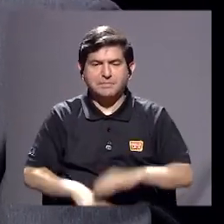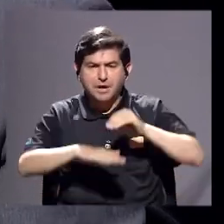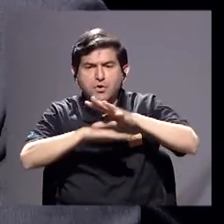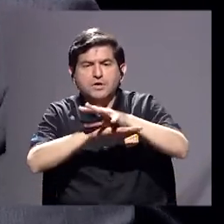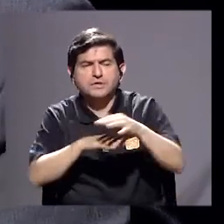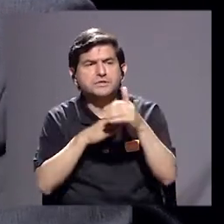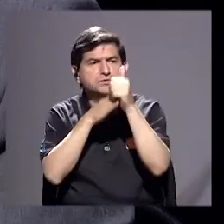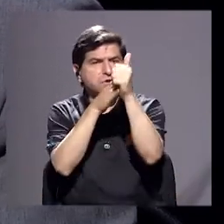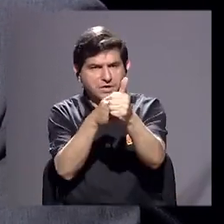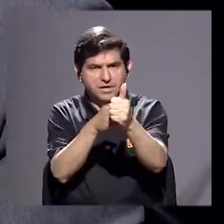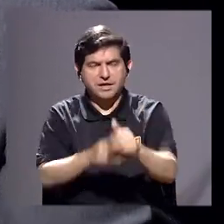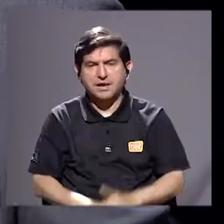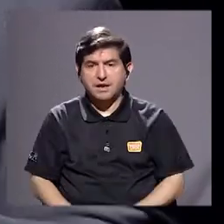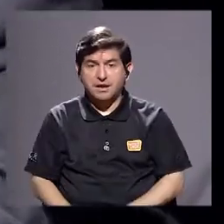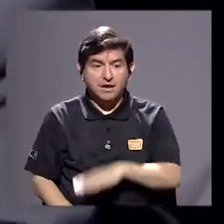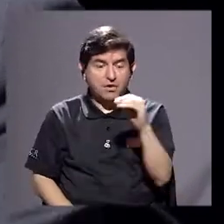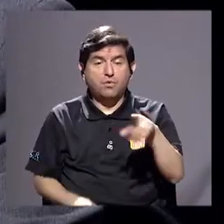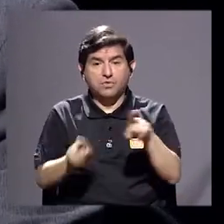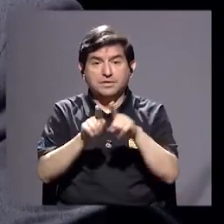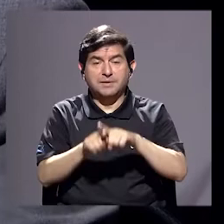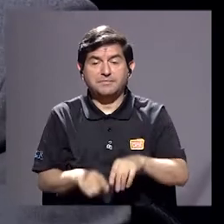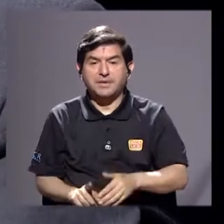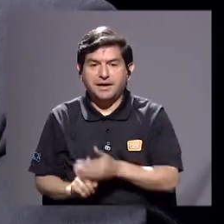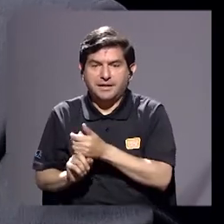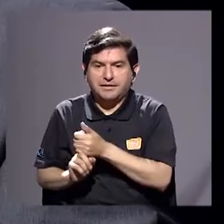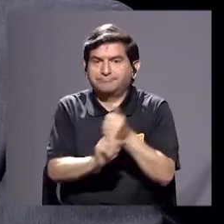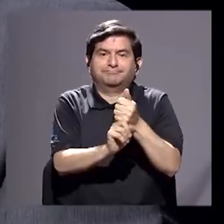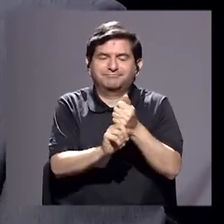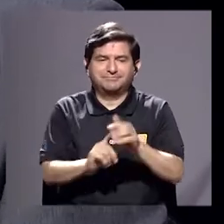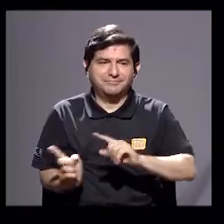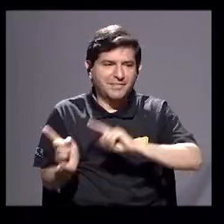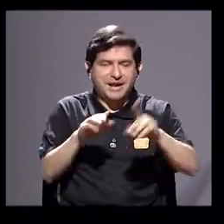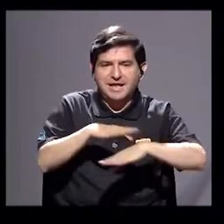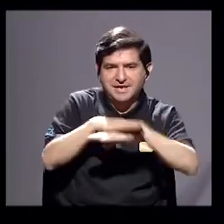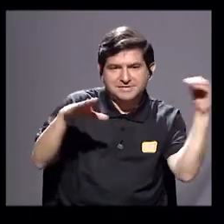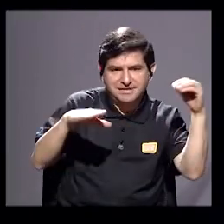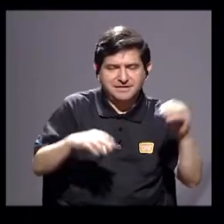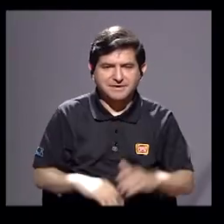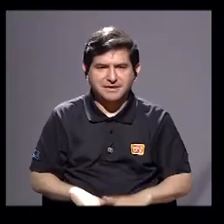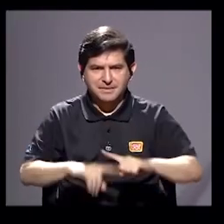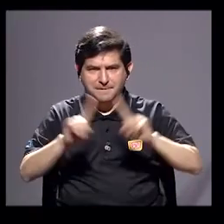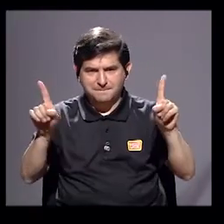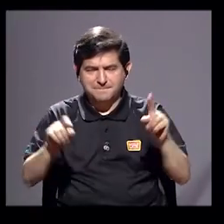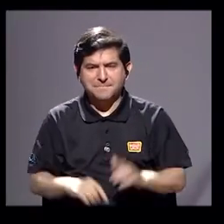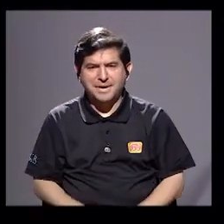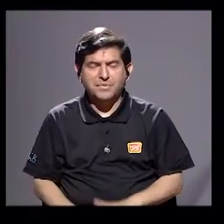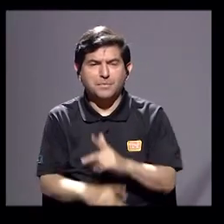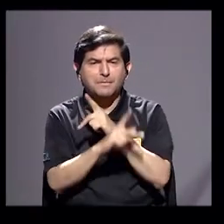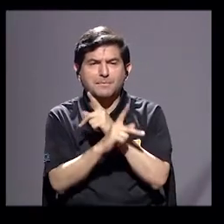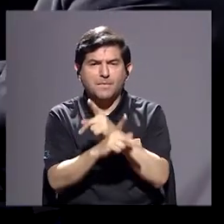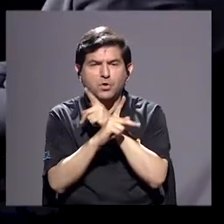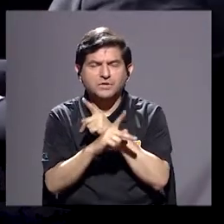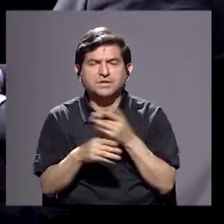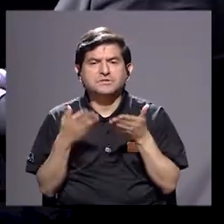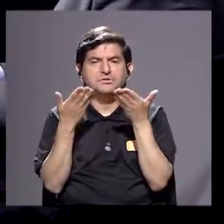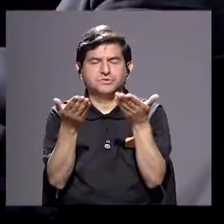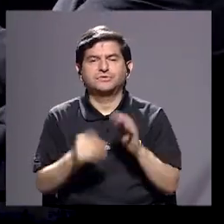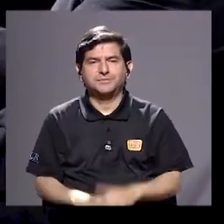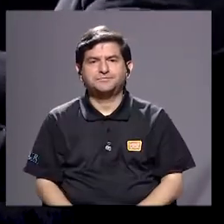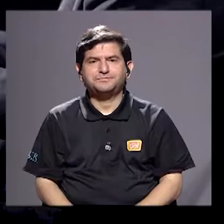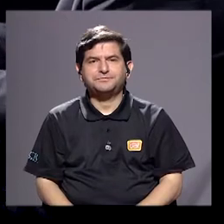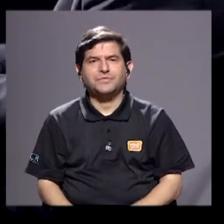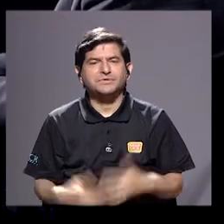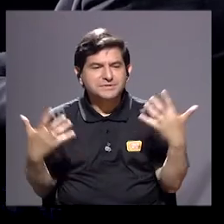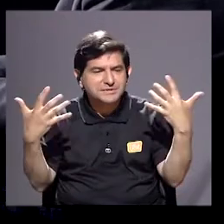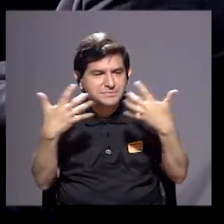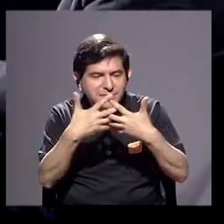oriente que lo guíe en última instancia que lo agarre dónde va a salir corriendo pero pero si es esa esa protección que le podemos dar entonces